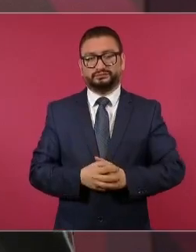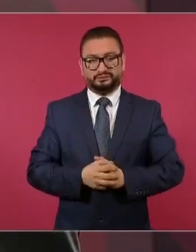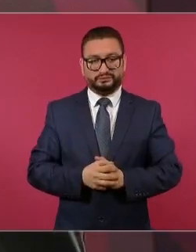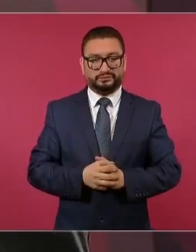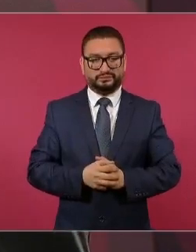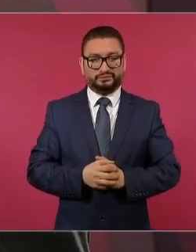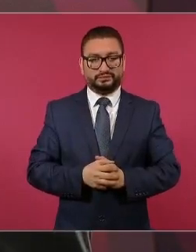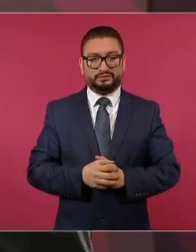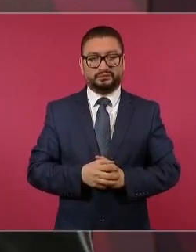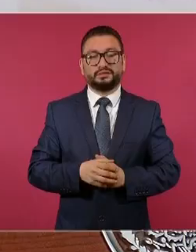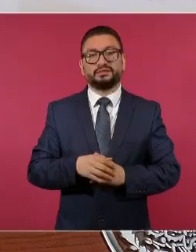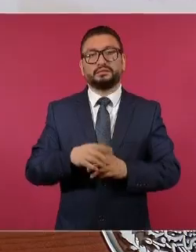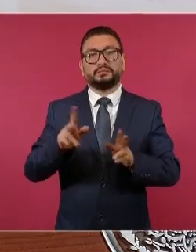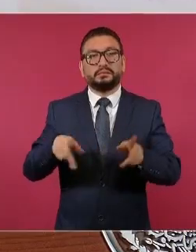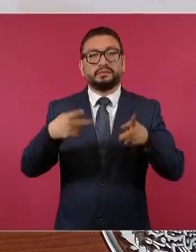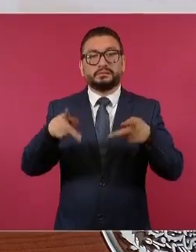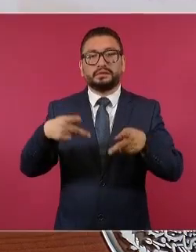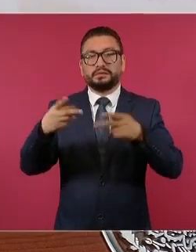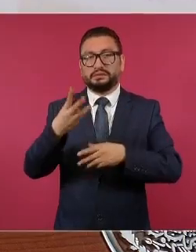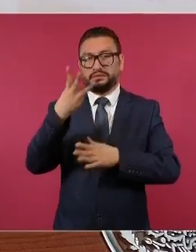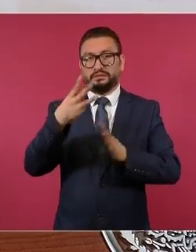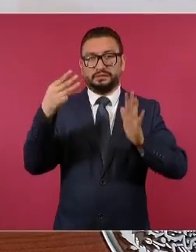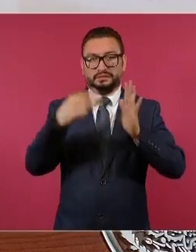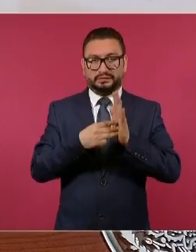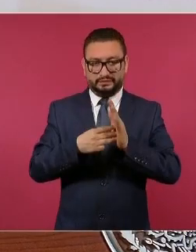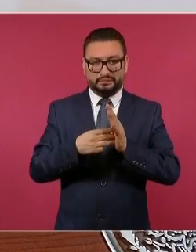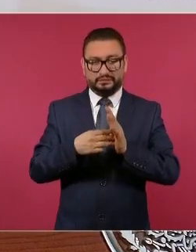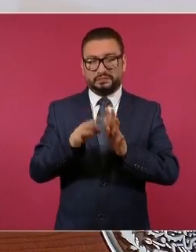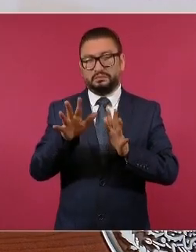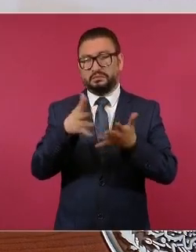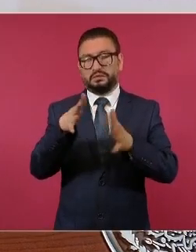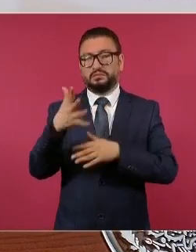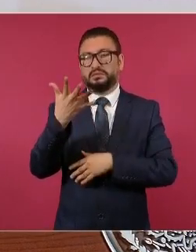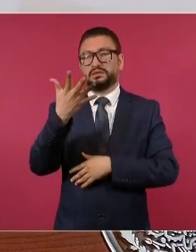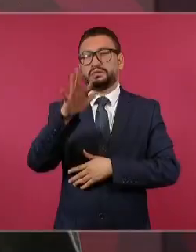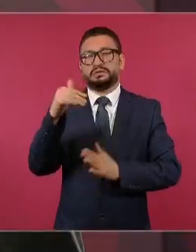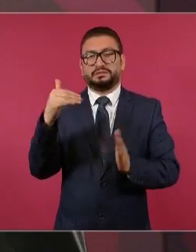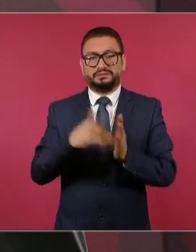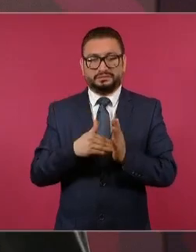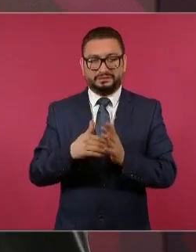El caso es que aumentaron las ventas de 3,000 como a 10,000